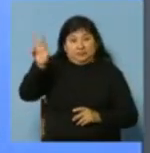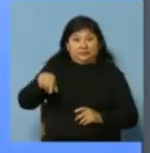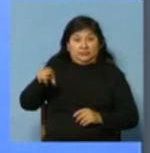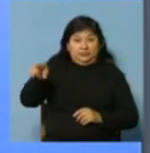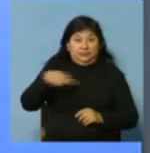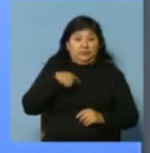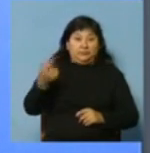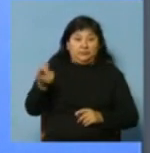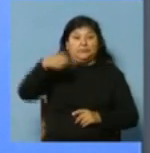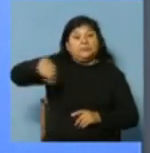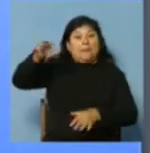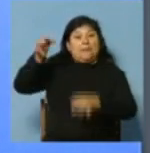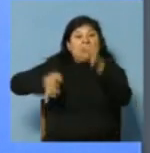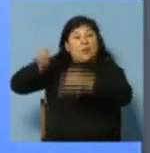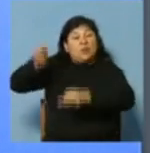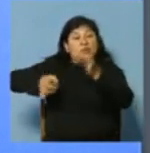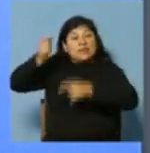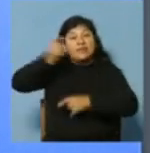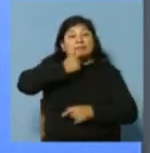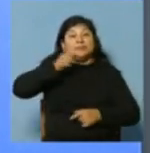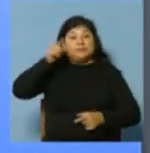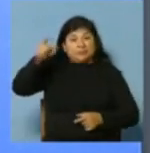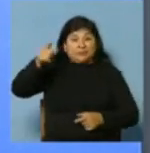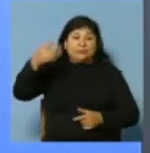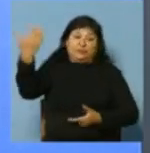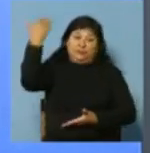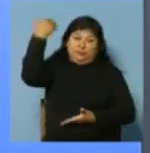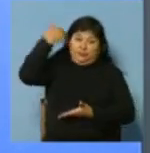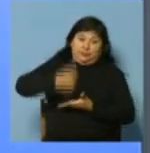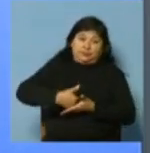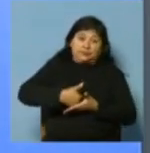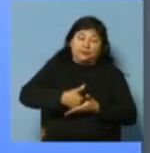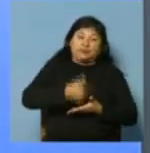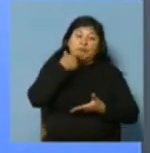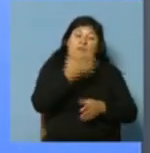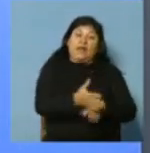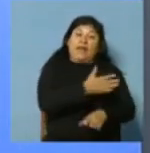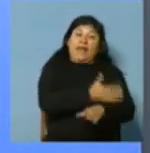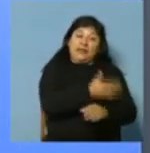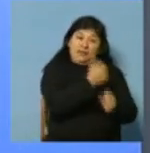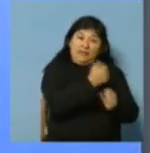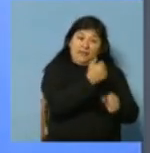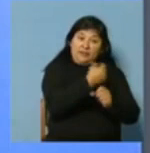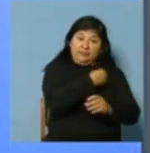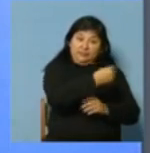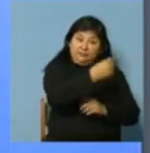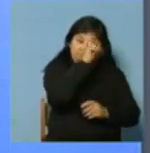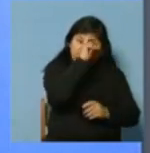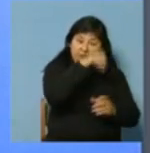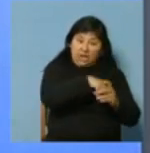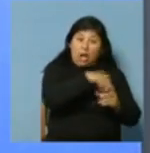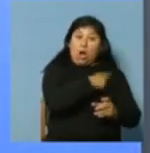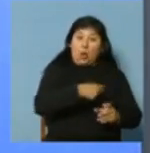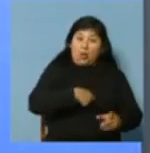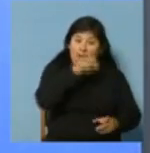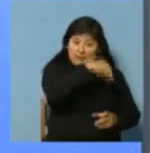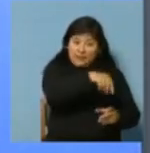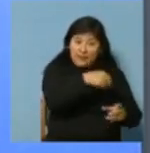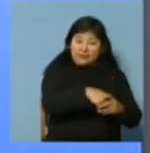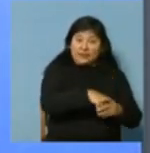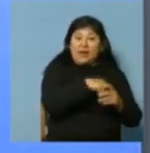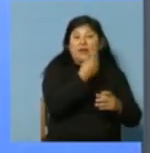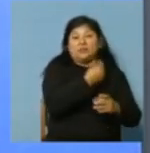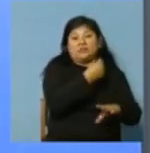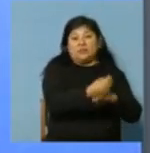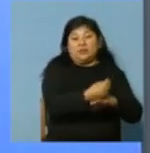fui condenado como por incumplimiento de los deberes funcionario público lo que es cuestionable es que no